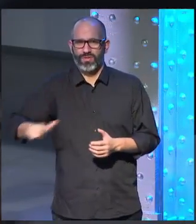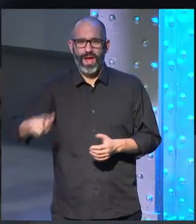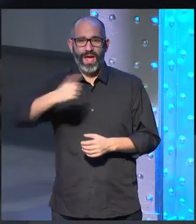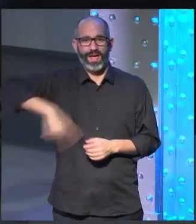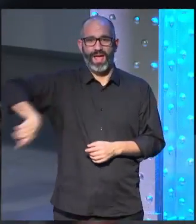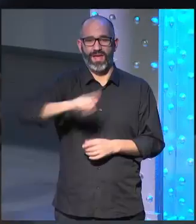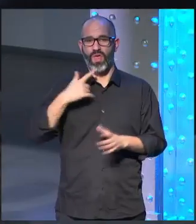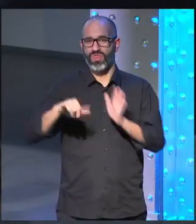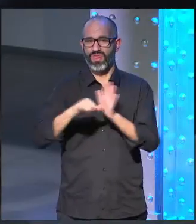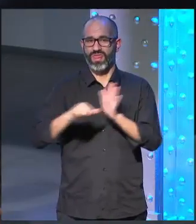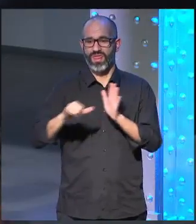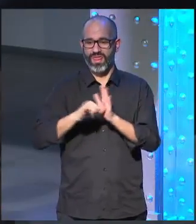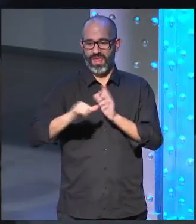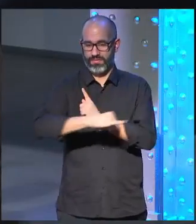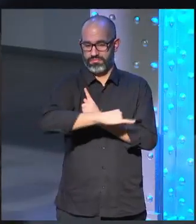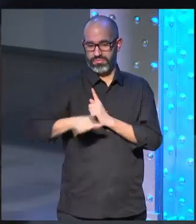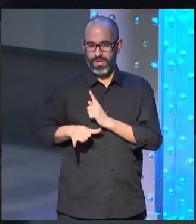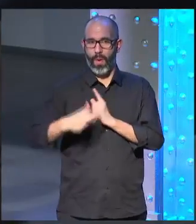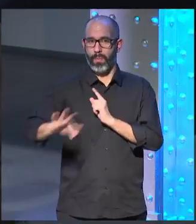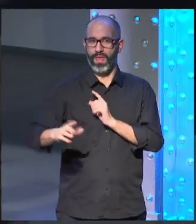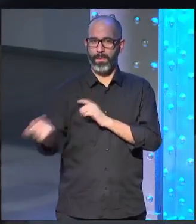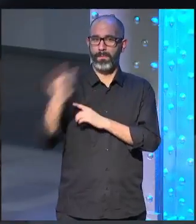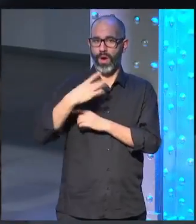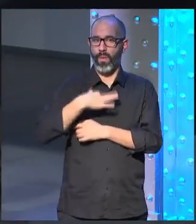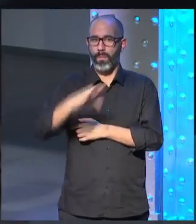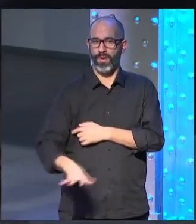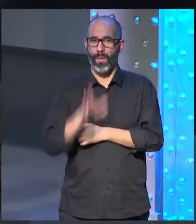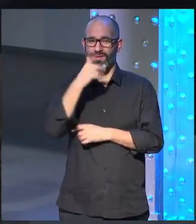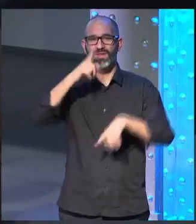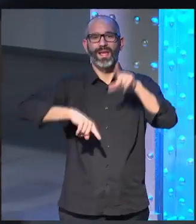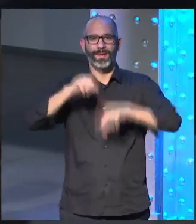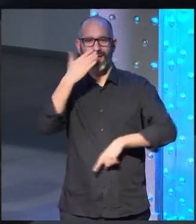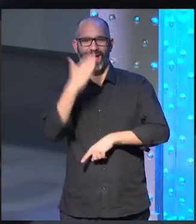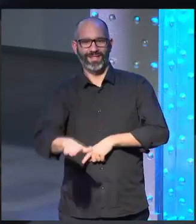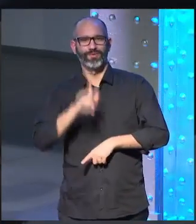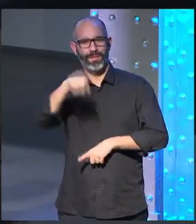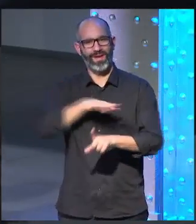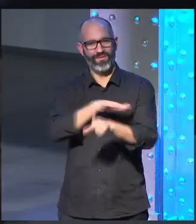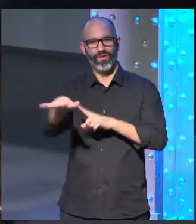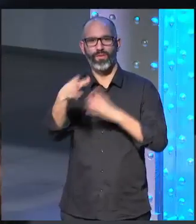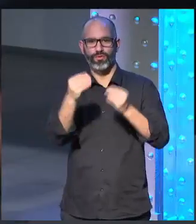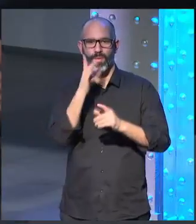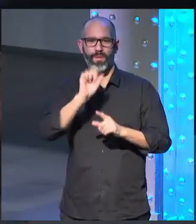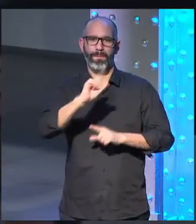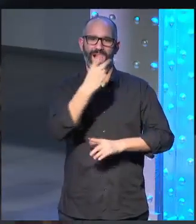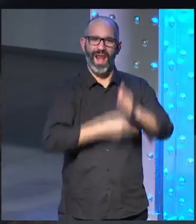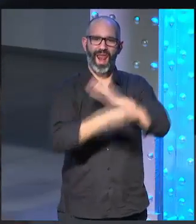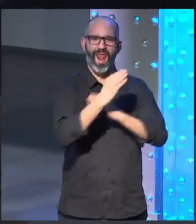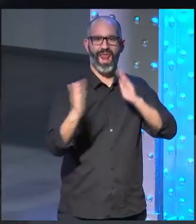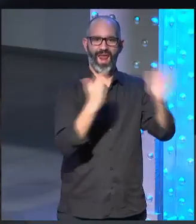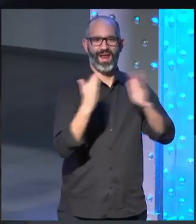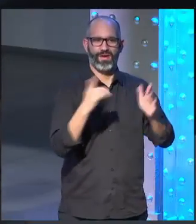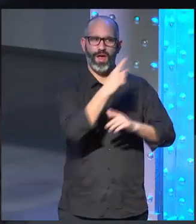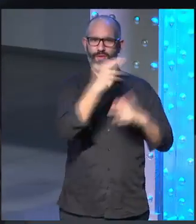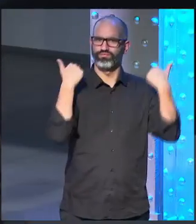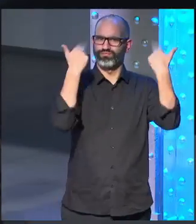obviamente, cerca, en tu entorno, que son mejores que tú, ¿no? Y es lo que diferencia, es la actitud con C, es lo que a mí me gusta de los millennials, son muy echados